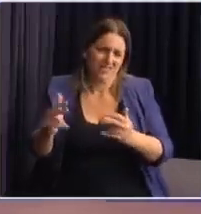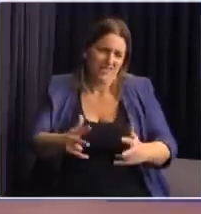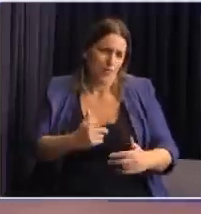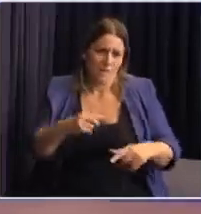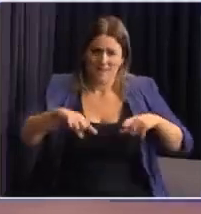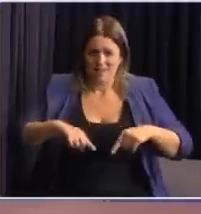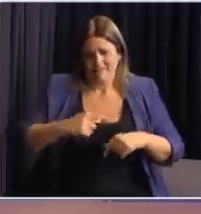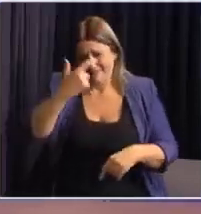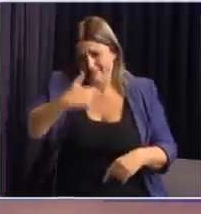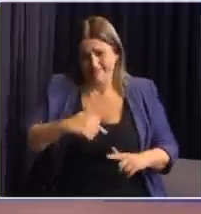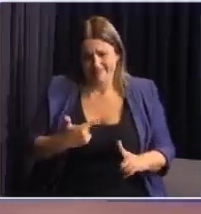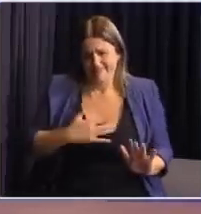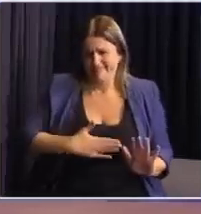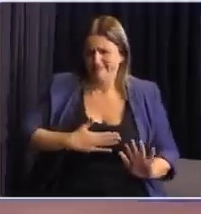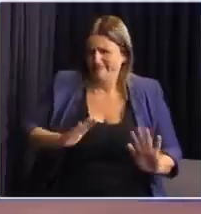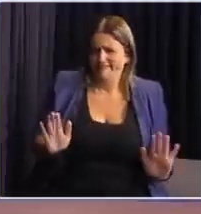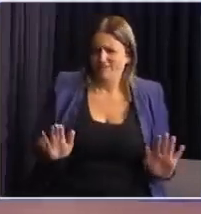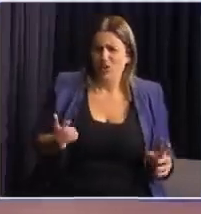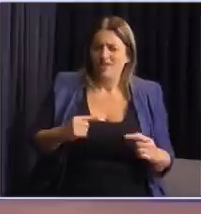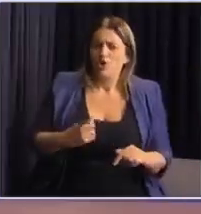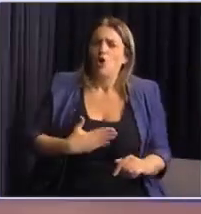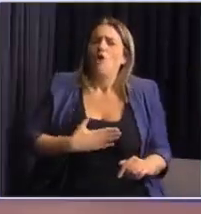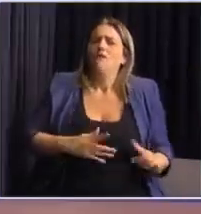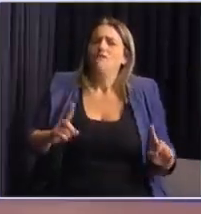habla al respecto. Pero estamos,